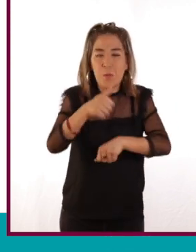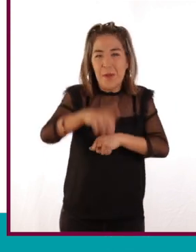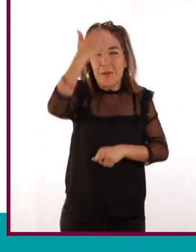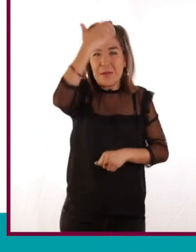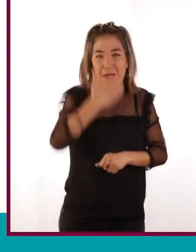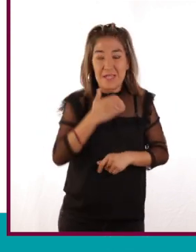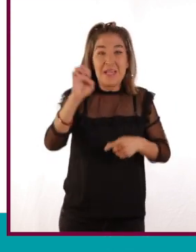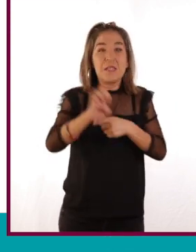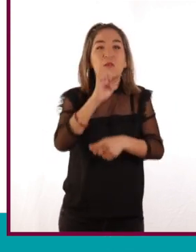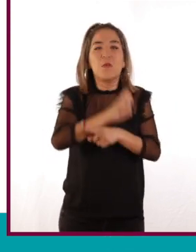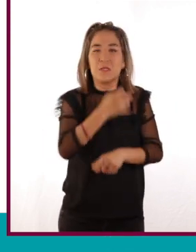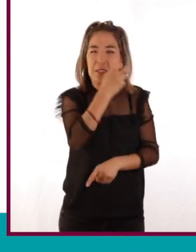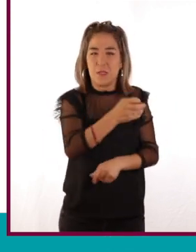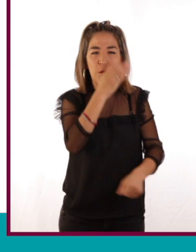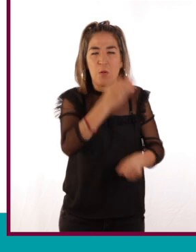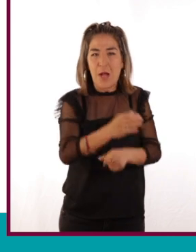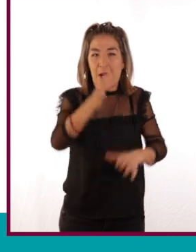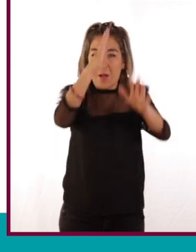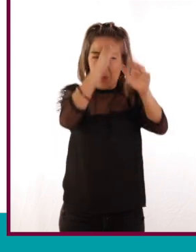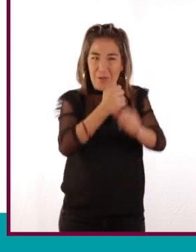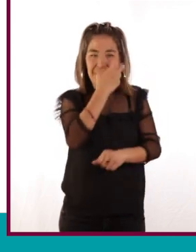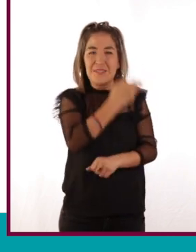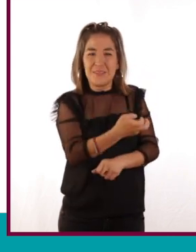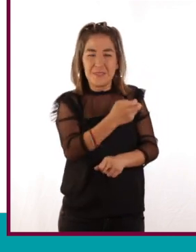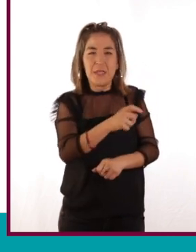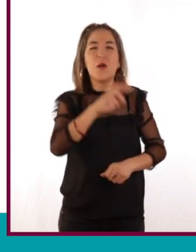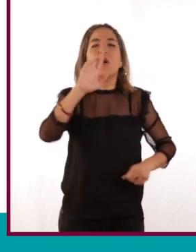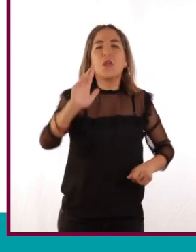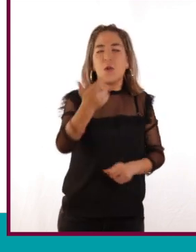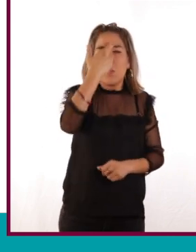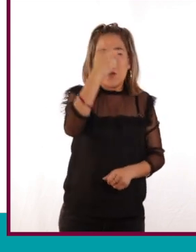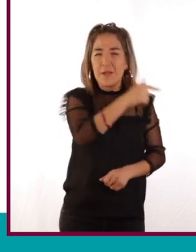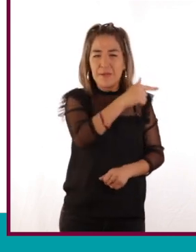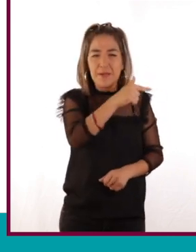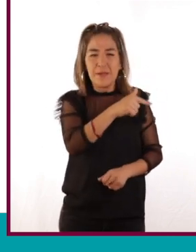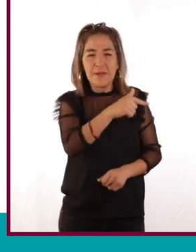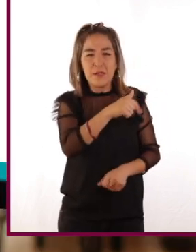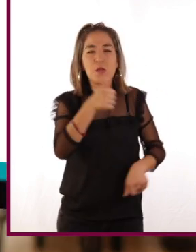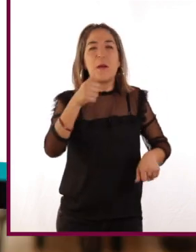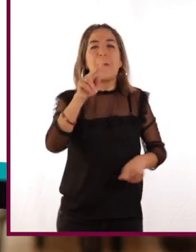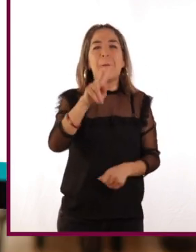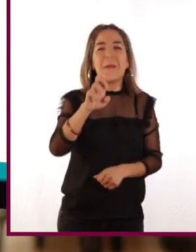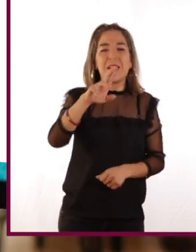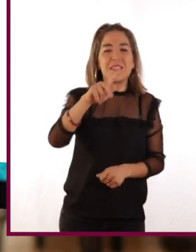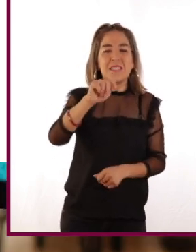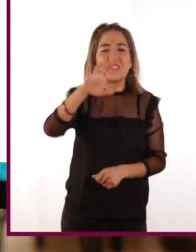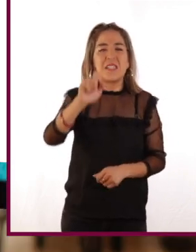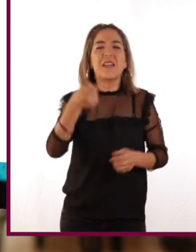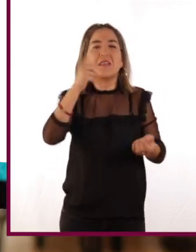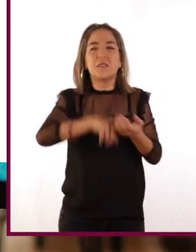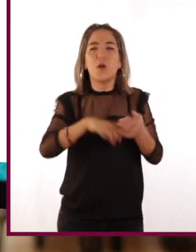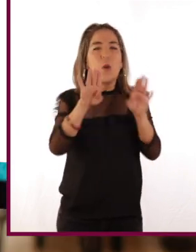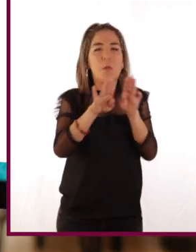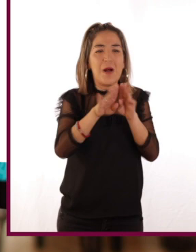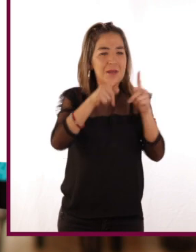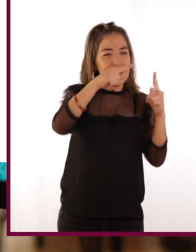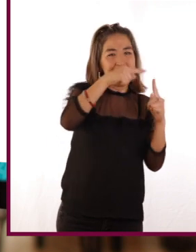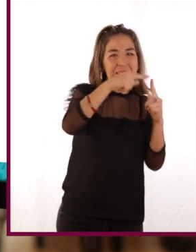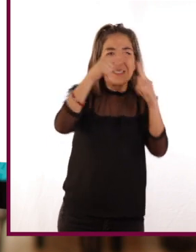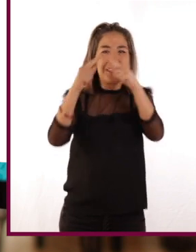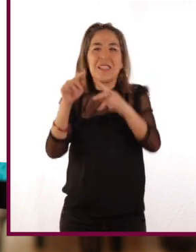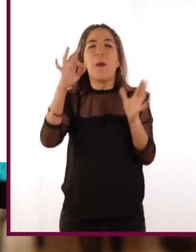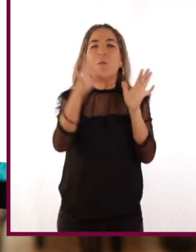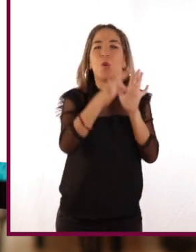sumándole el número de caras. Entonces, nada más para acordarnos, si tenemos uno de estos, los vértices son como